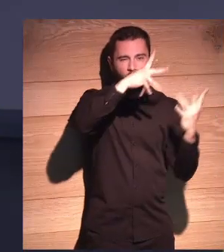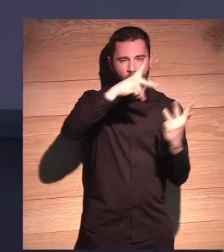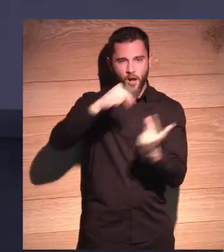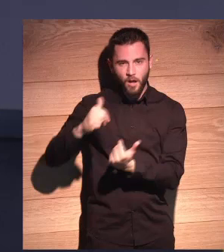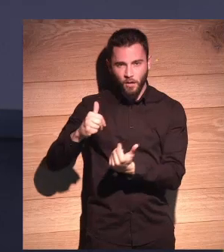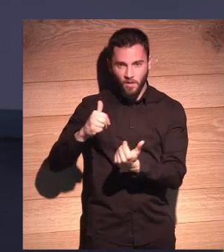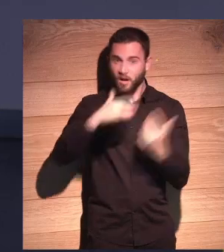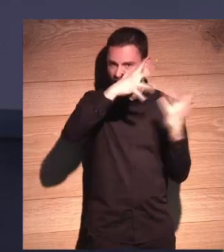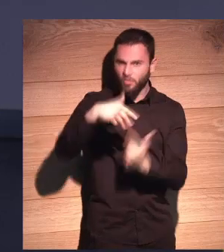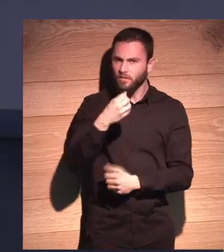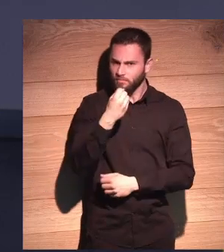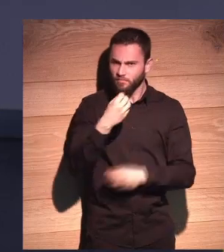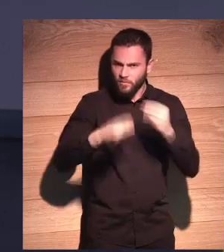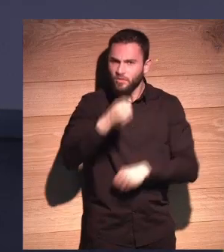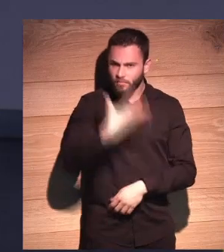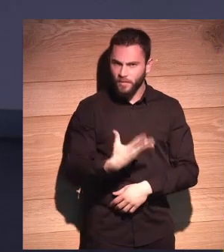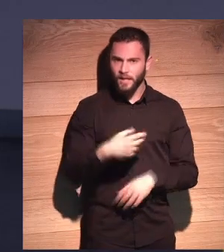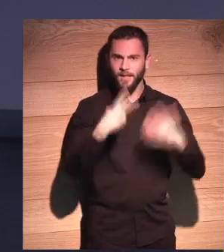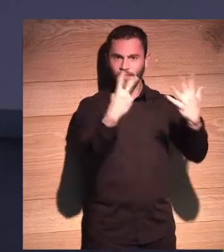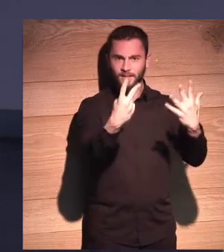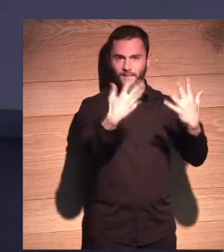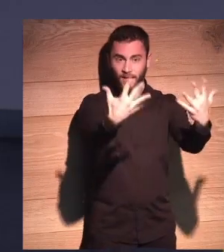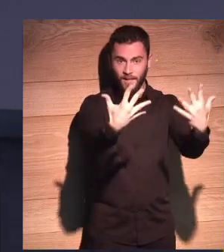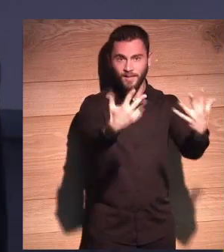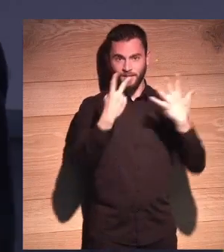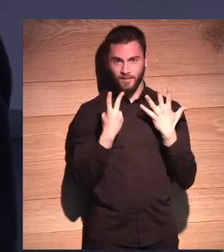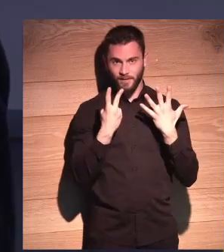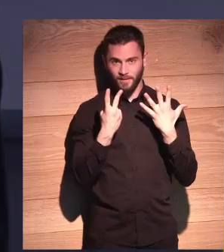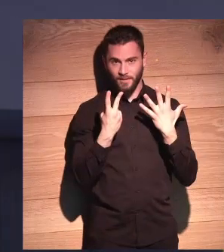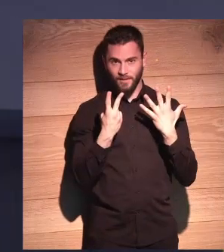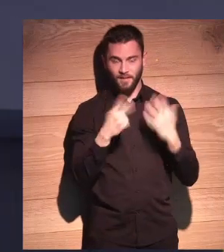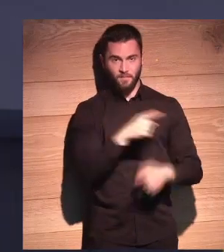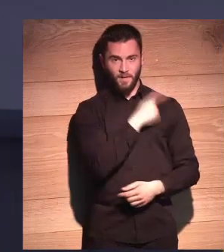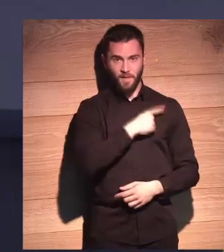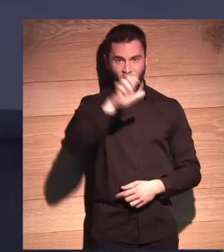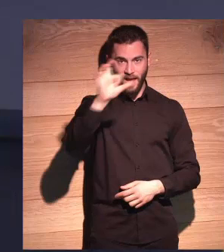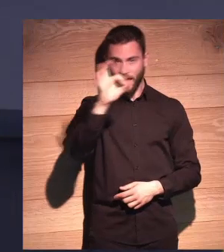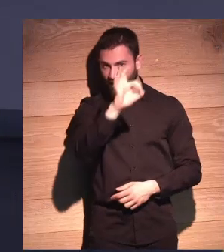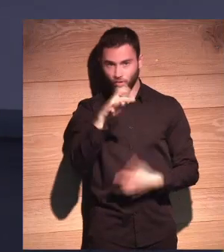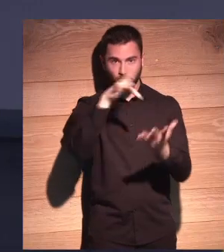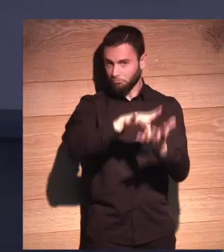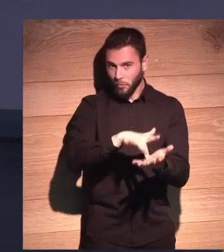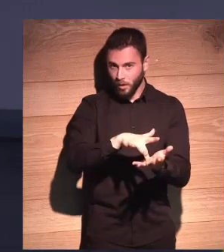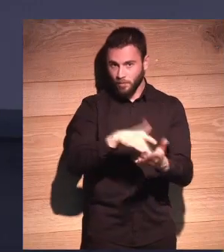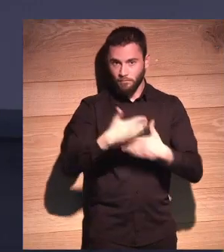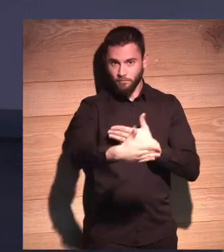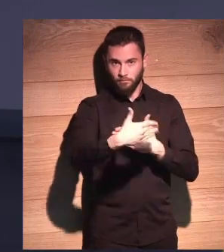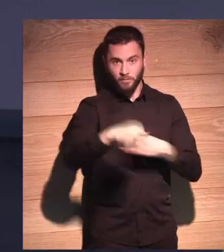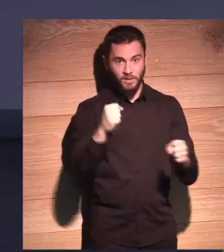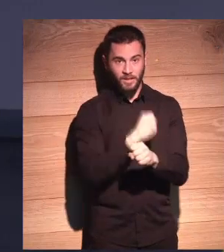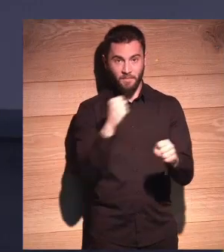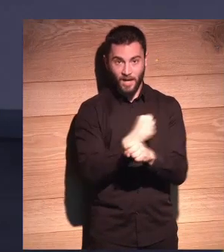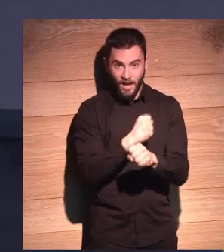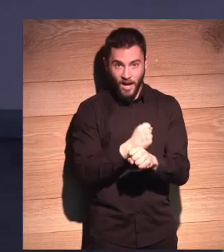están bien hechos los cálculos, que 7 de cada 10 chicos que están en primaria y en secundaria van a trabajar en profesiones que